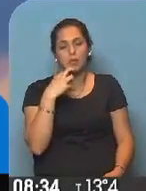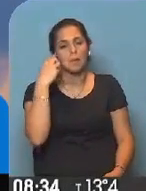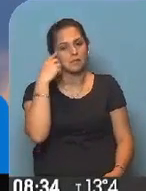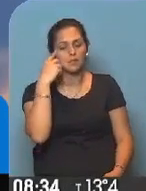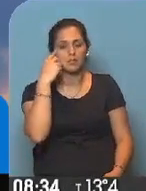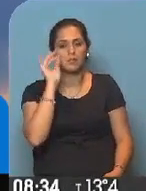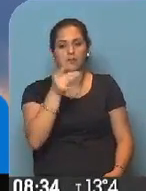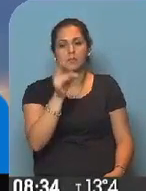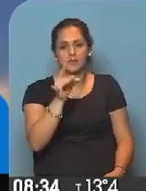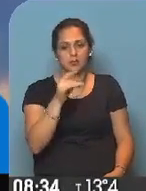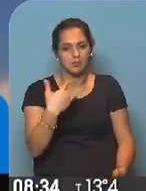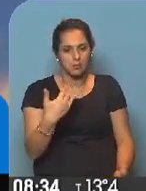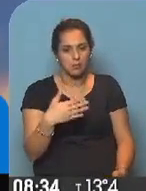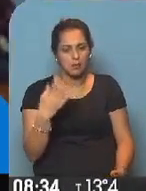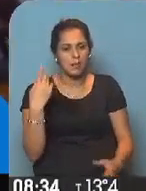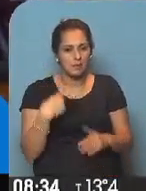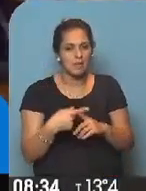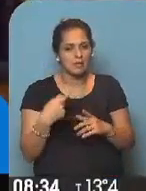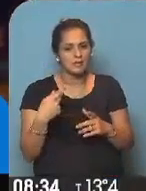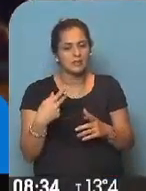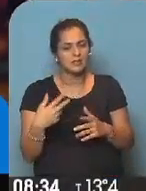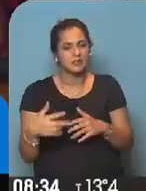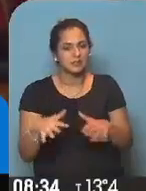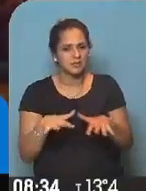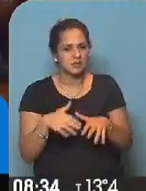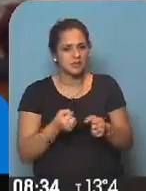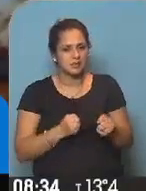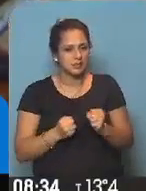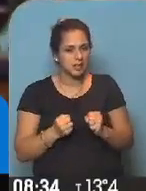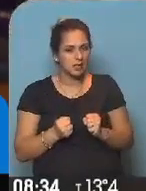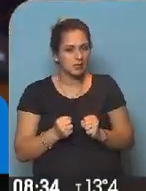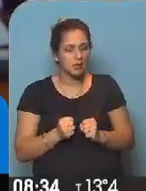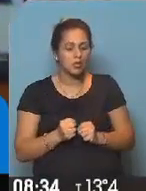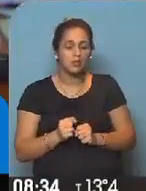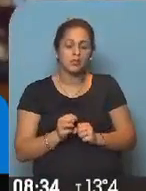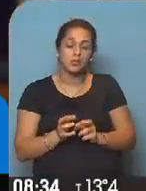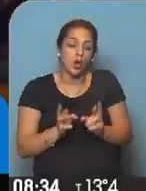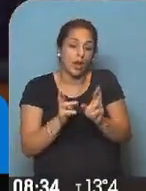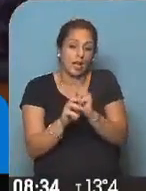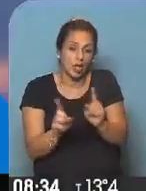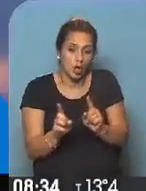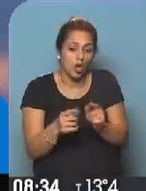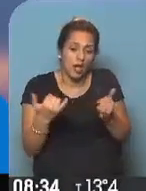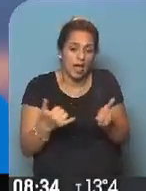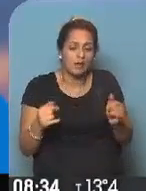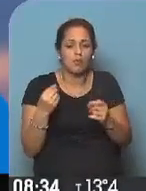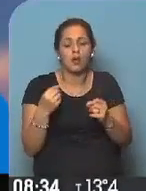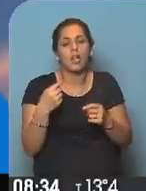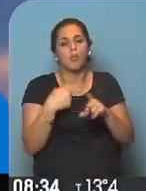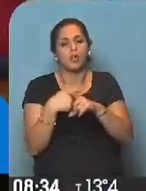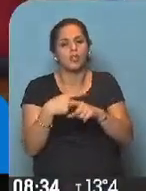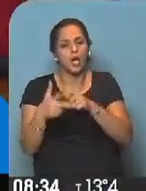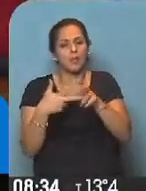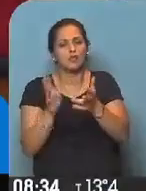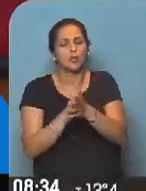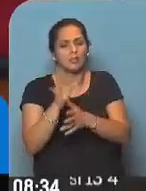diciembre puede haber más tensión social esperemos que no hay más tensión social lo que los políticos hablan mucho siempre de diciembre si yo